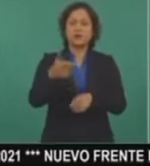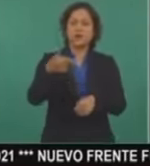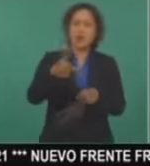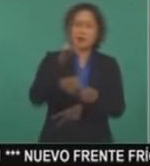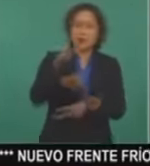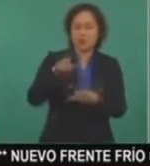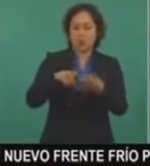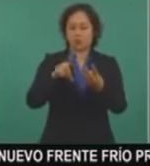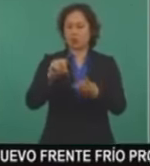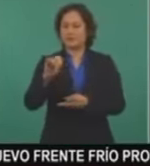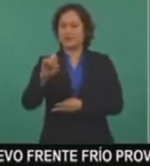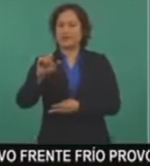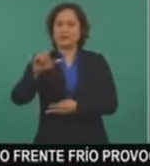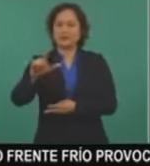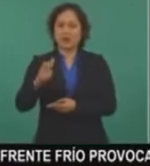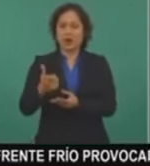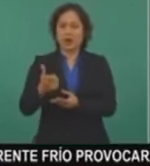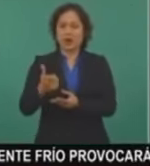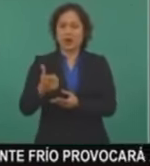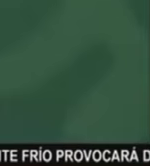la luz, y lo he cumplido.